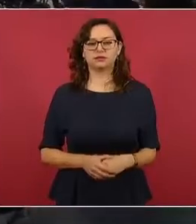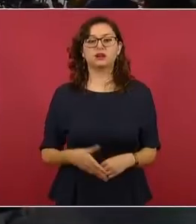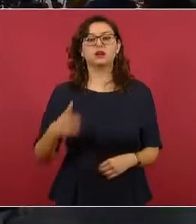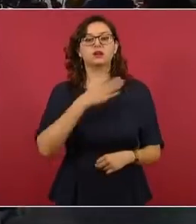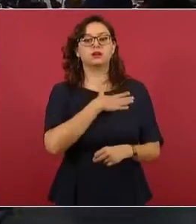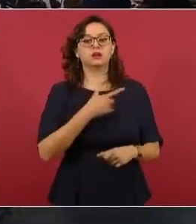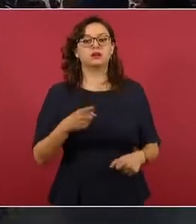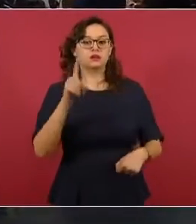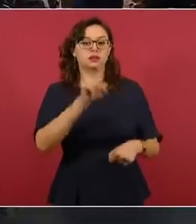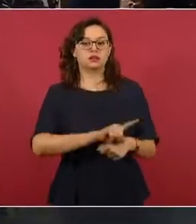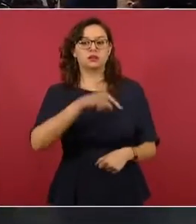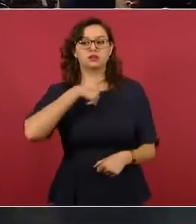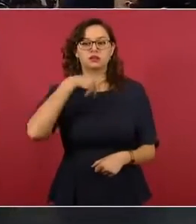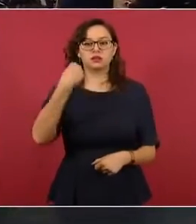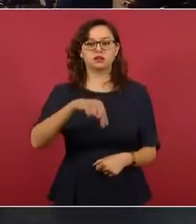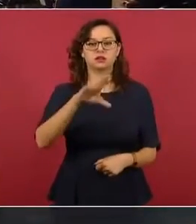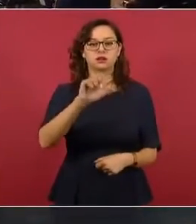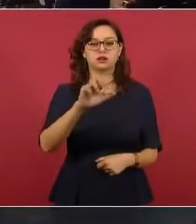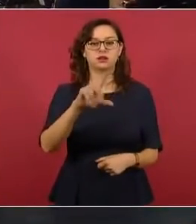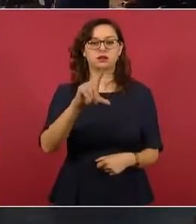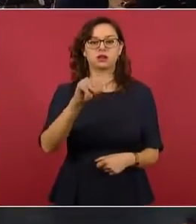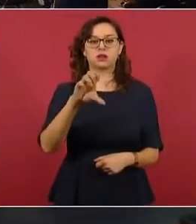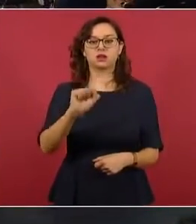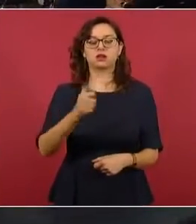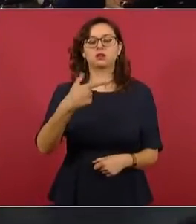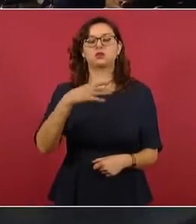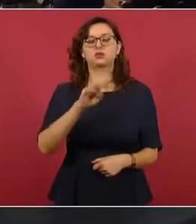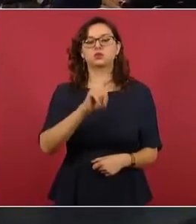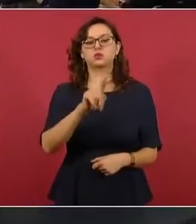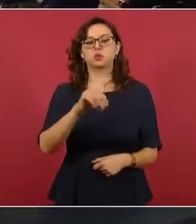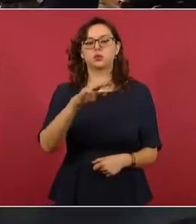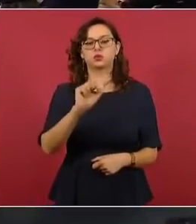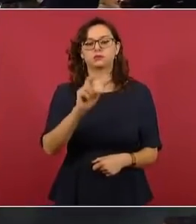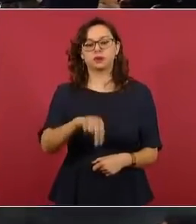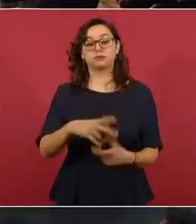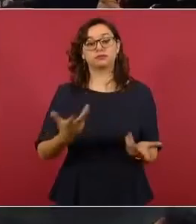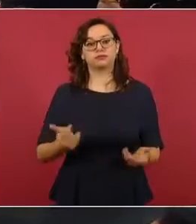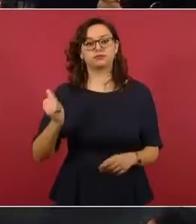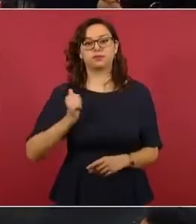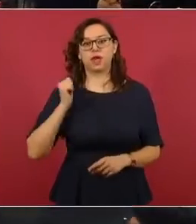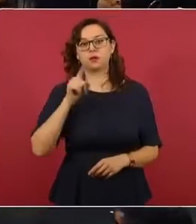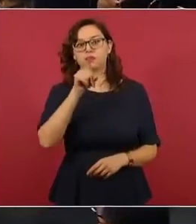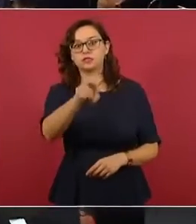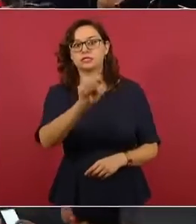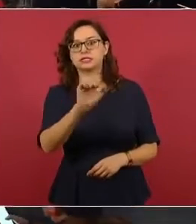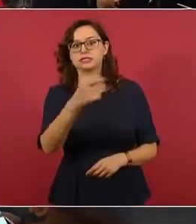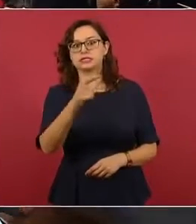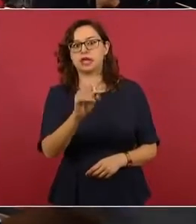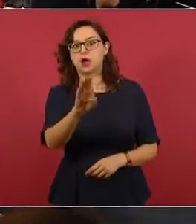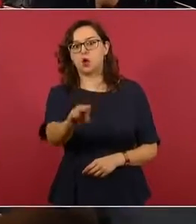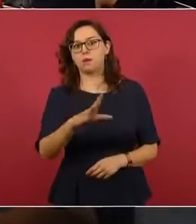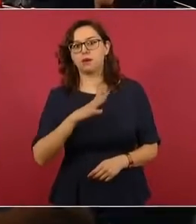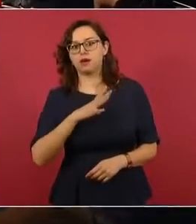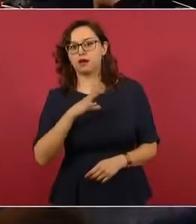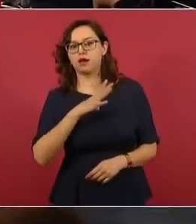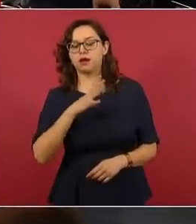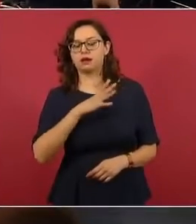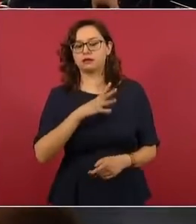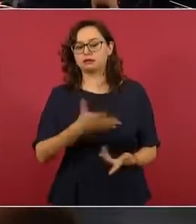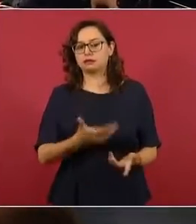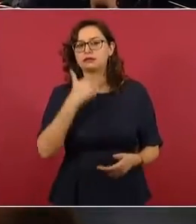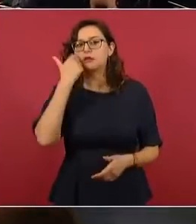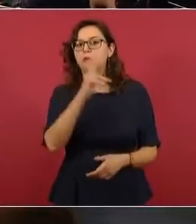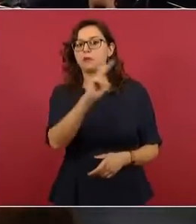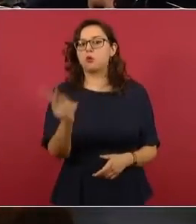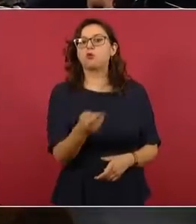buen día. Carlos Guzmán de ABA Noticias de Veracruz. Por principio, aprovechando que está aquí el secretario de Gobernación, antier hubo una reunión muy